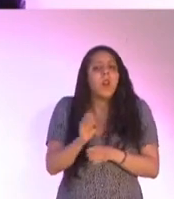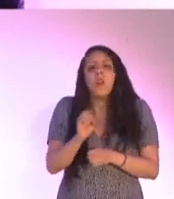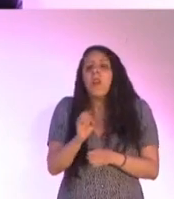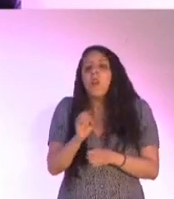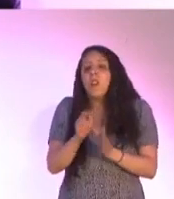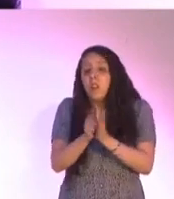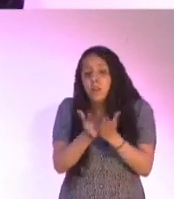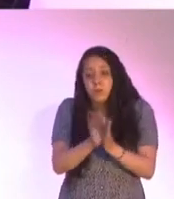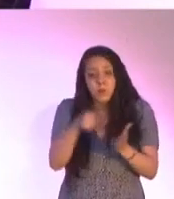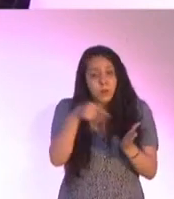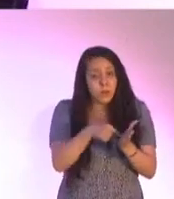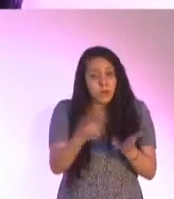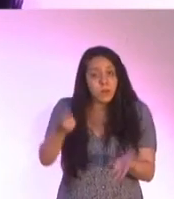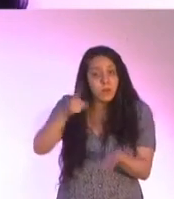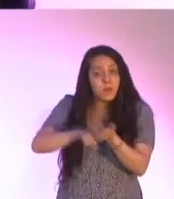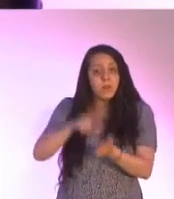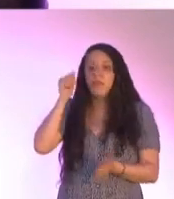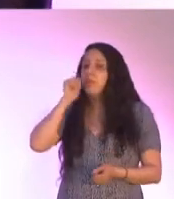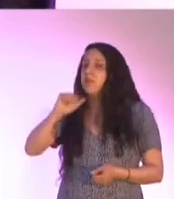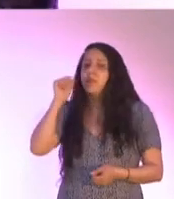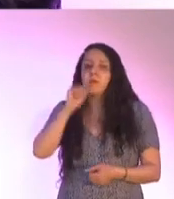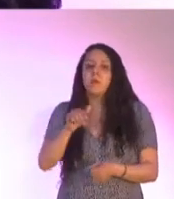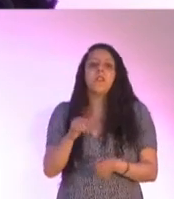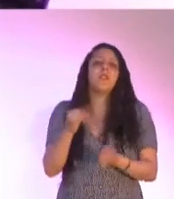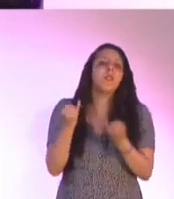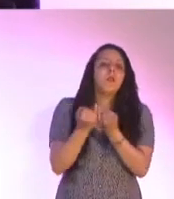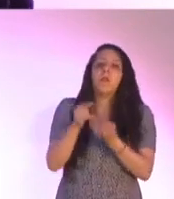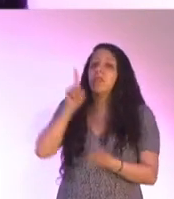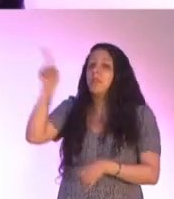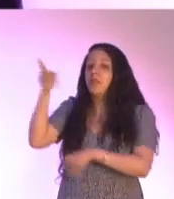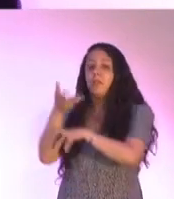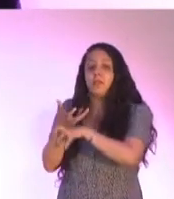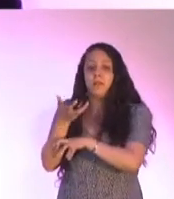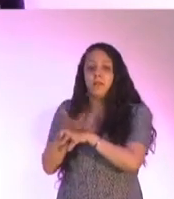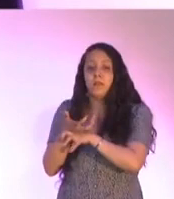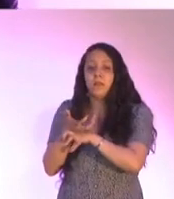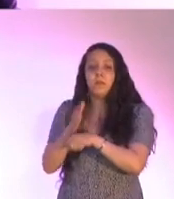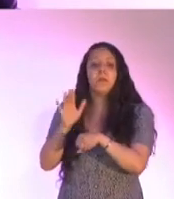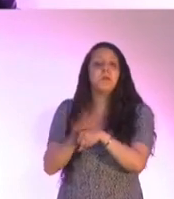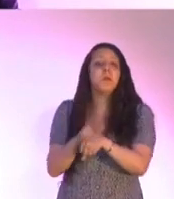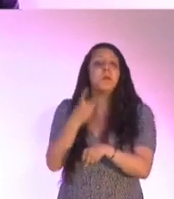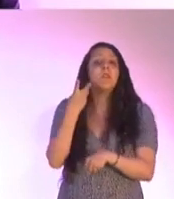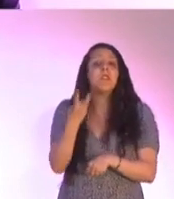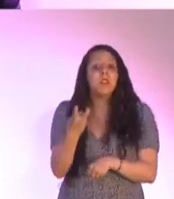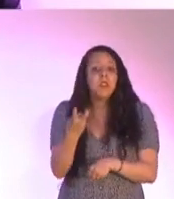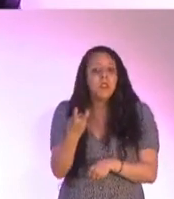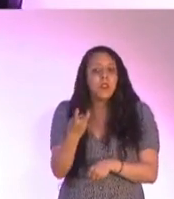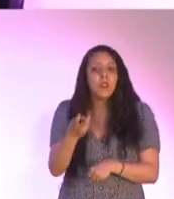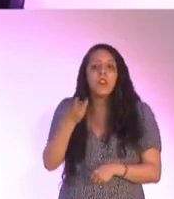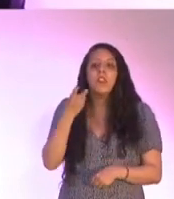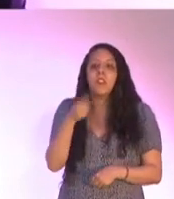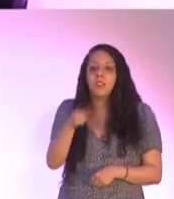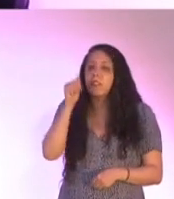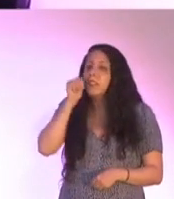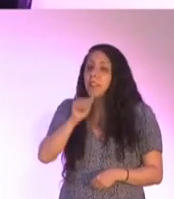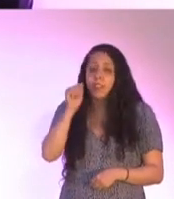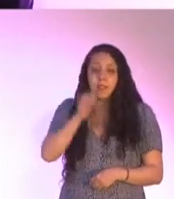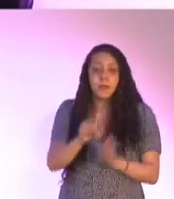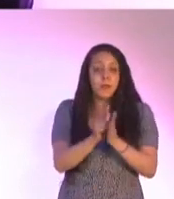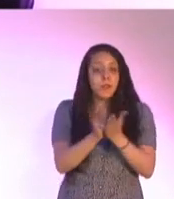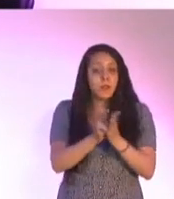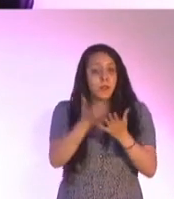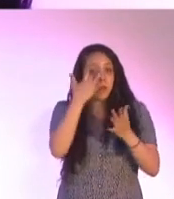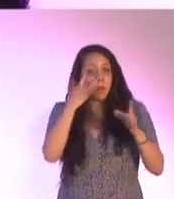latinoamericana es fantástica y eso me lleva de hecho precisamente a mencionar que si tenemos un texto fantástico para